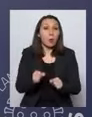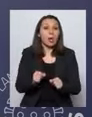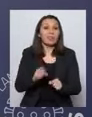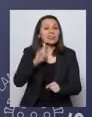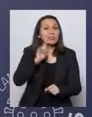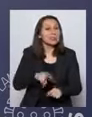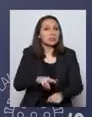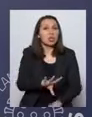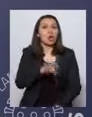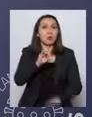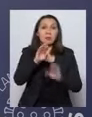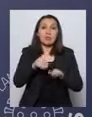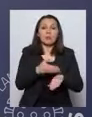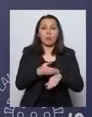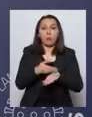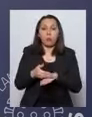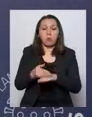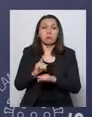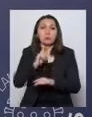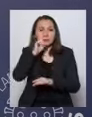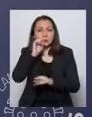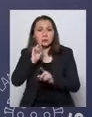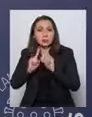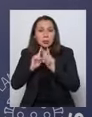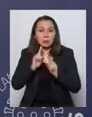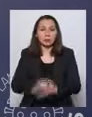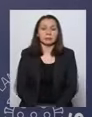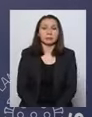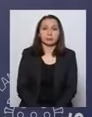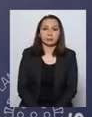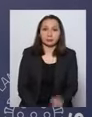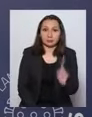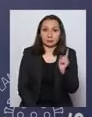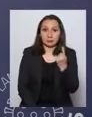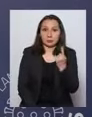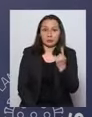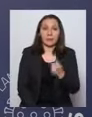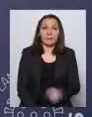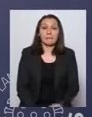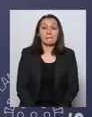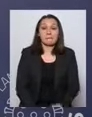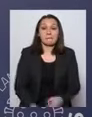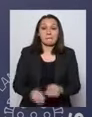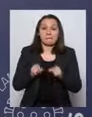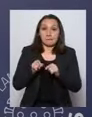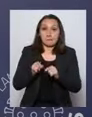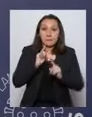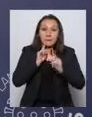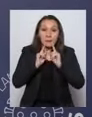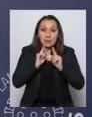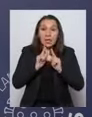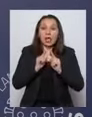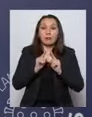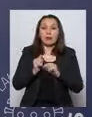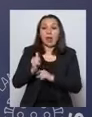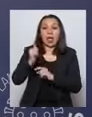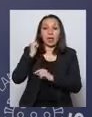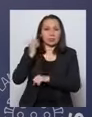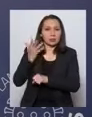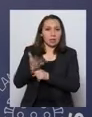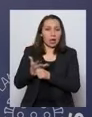detectar debido a este mismo retraso en primer lugar el flujo de exámenes dado que hasta ayer